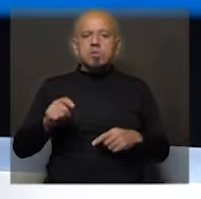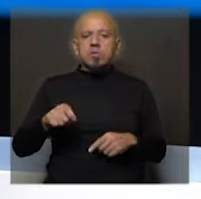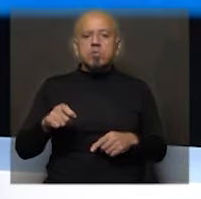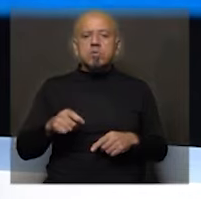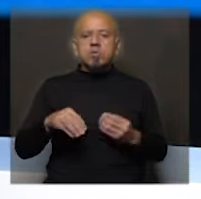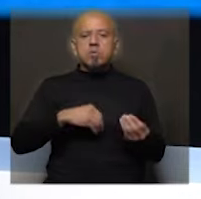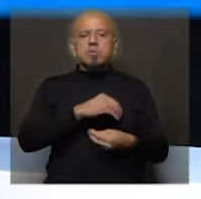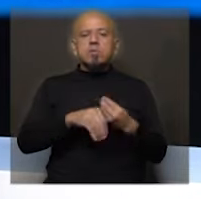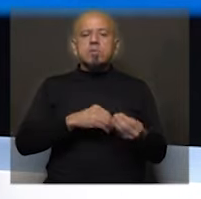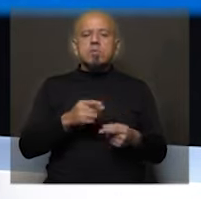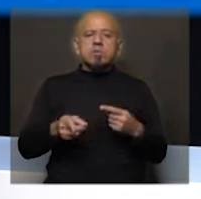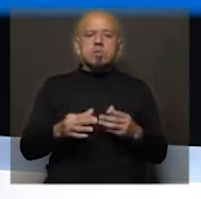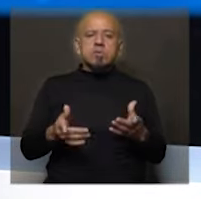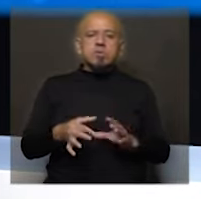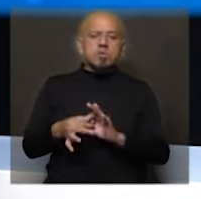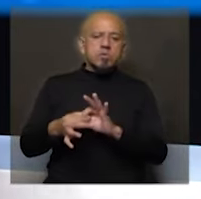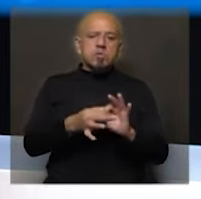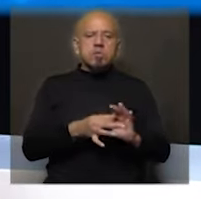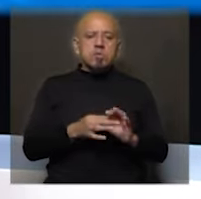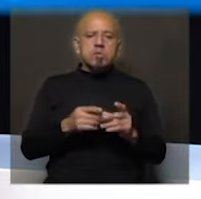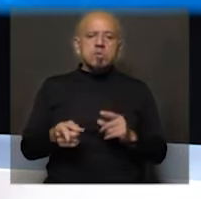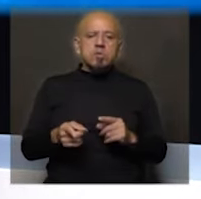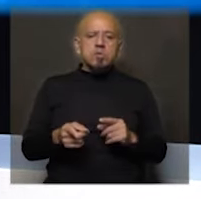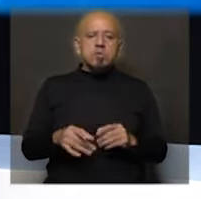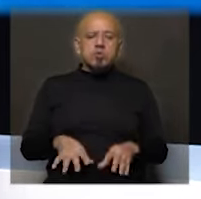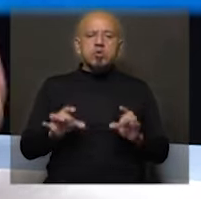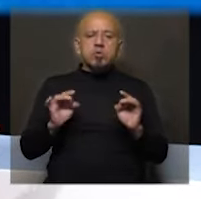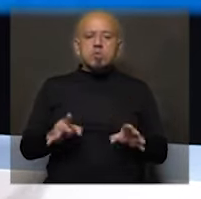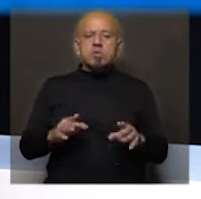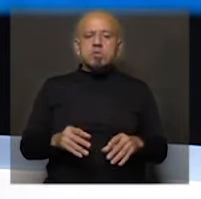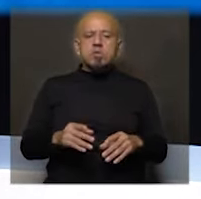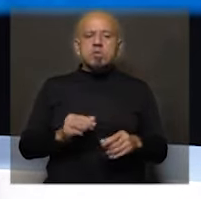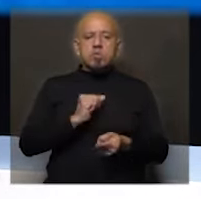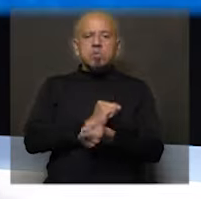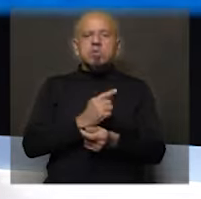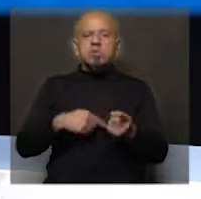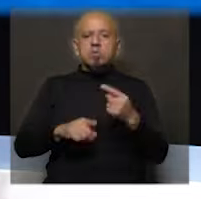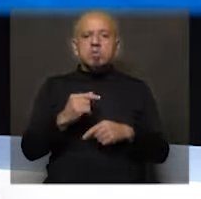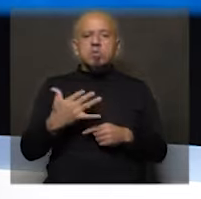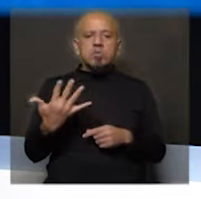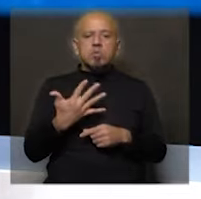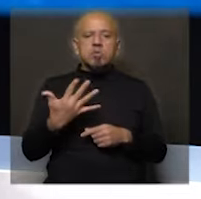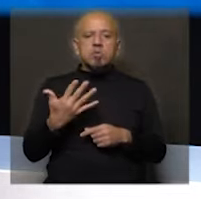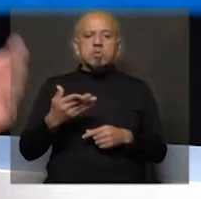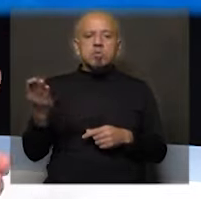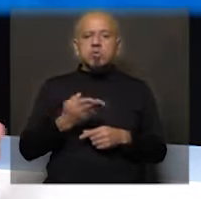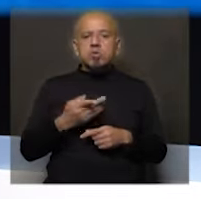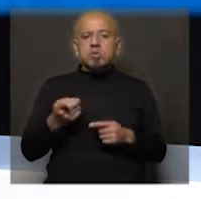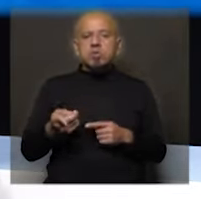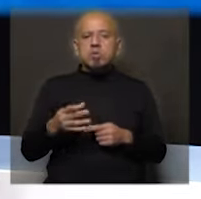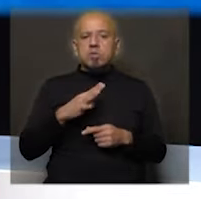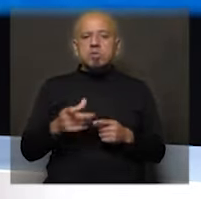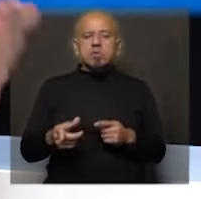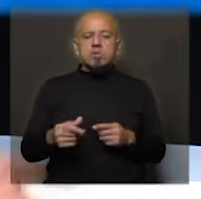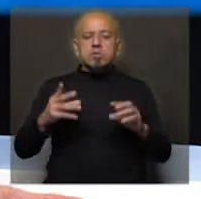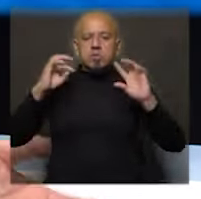familia este y la unidad de víctimas tiene competencia solo en en lo penal en todos los delitos pero el 55 por de las víctimas que atendemos